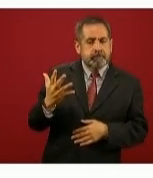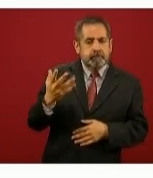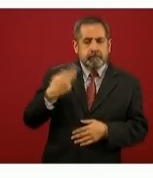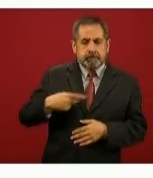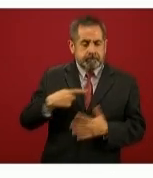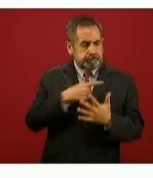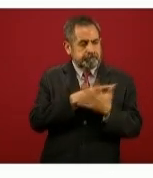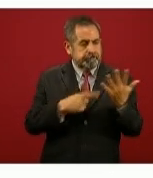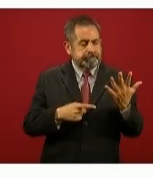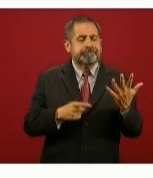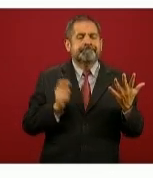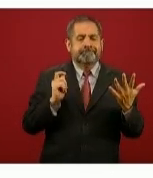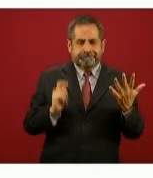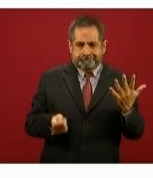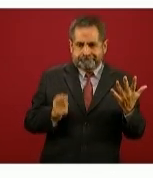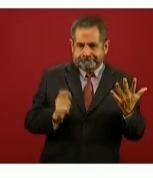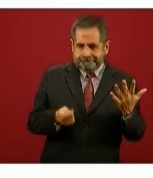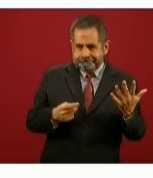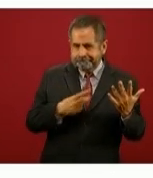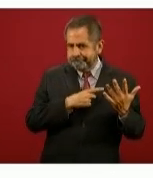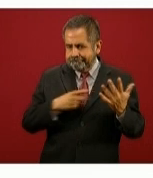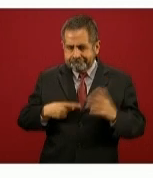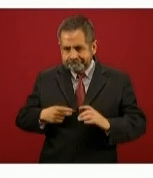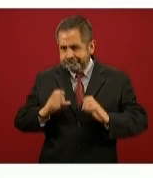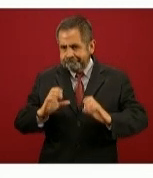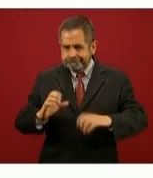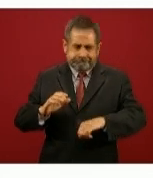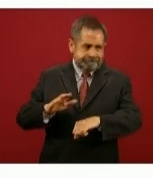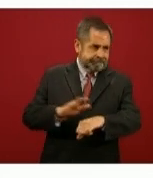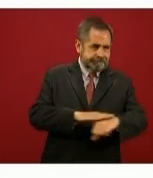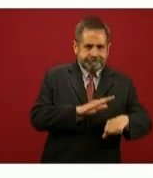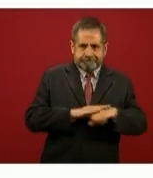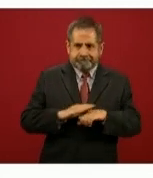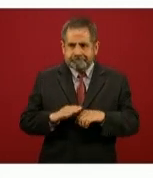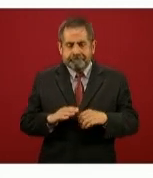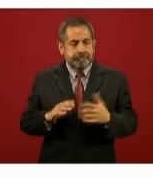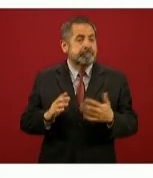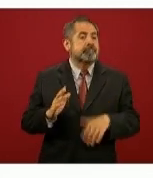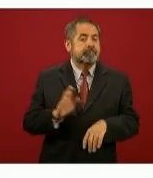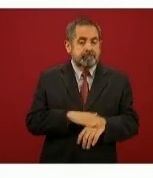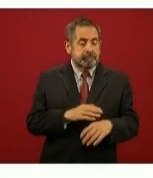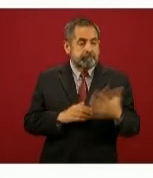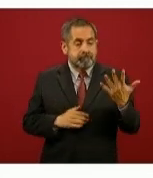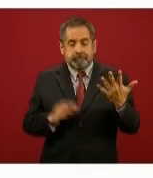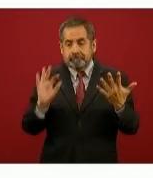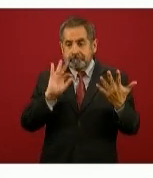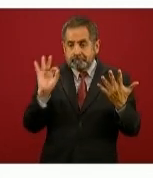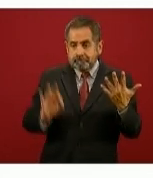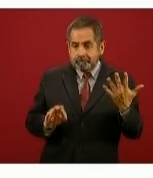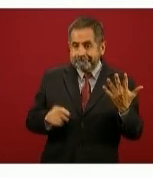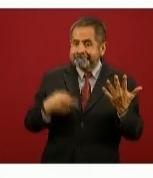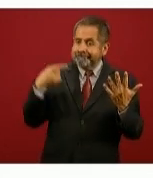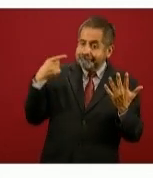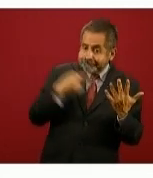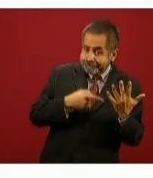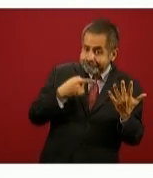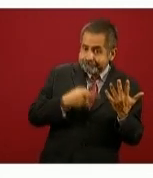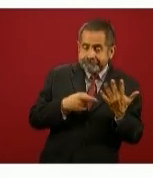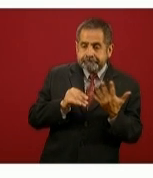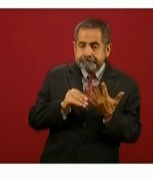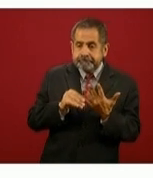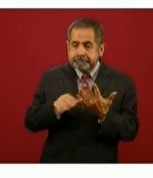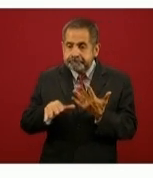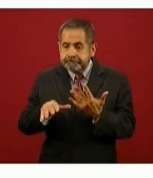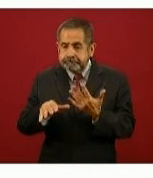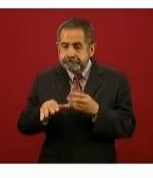consideramos una señal temprana que debe ser tomada en cuenta, porque esto precisamente es el elemento clave que empieza a